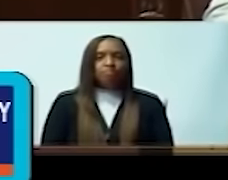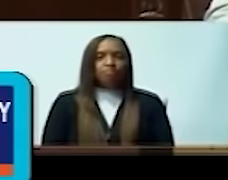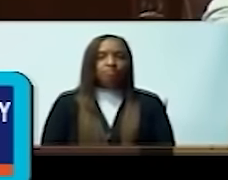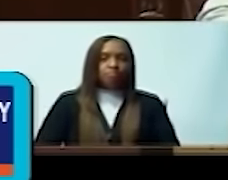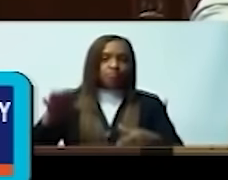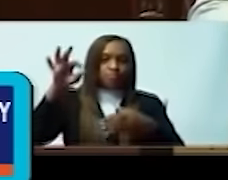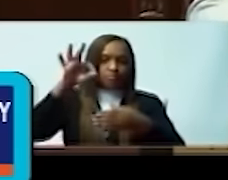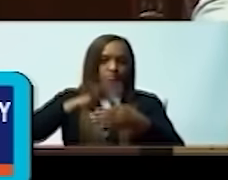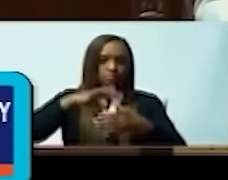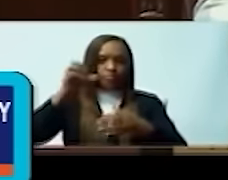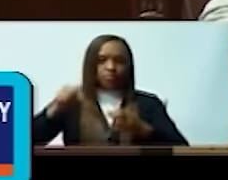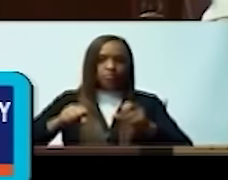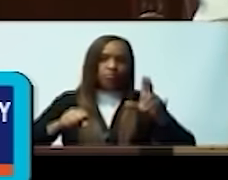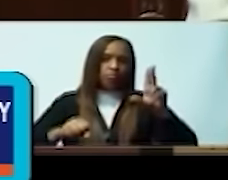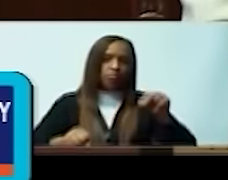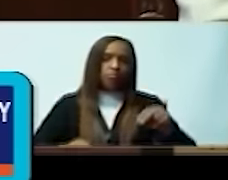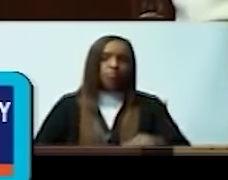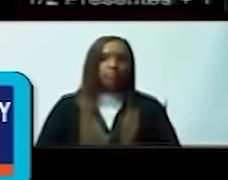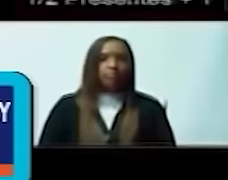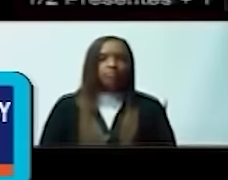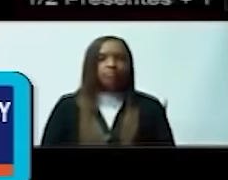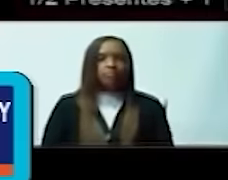Estamos votando.